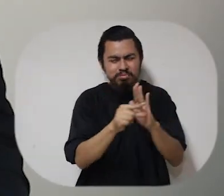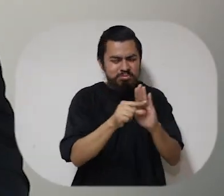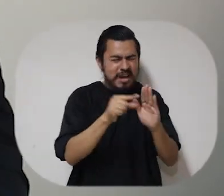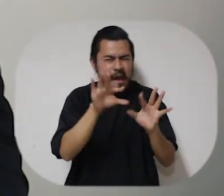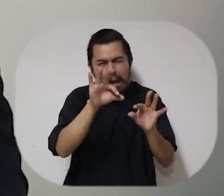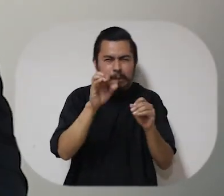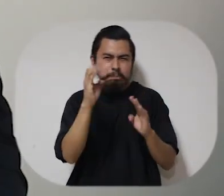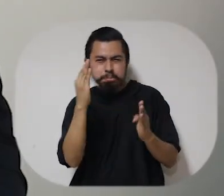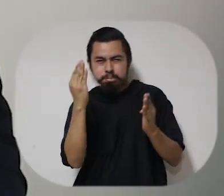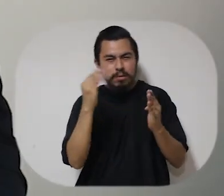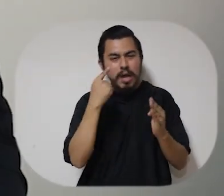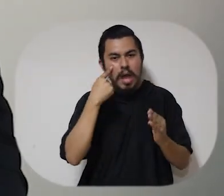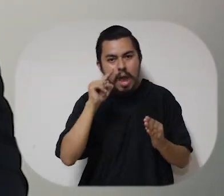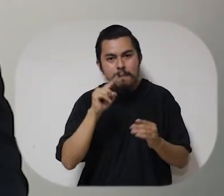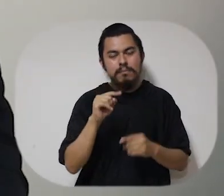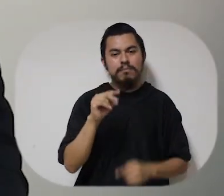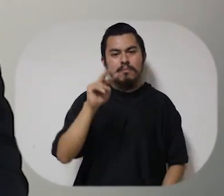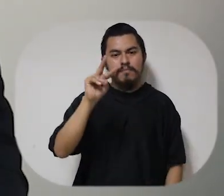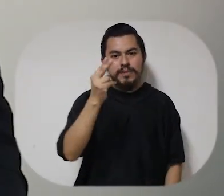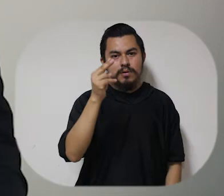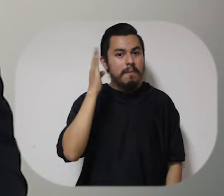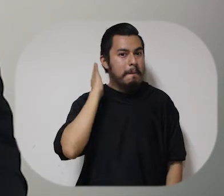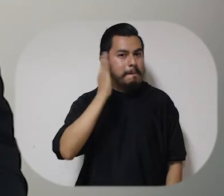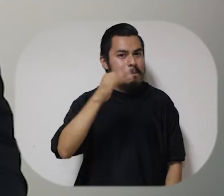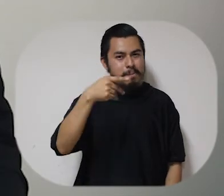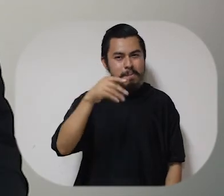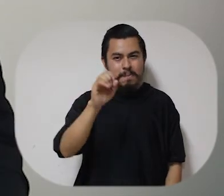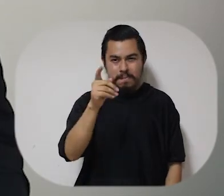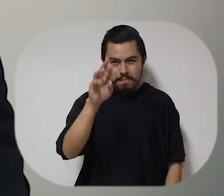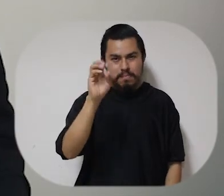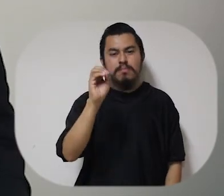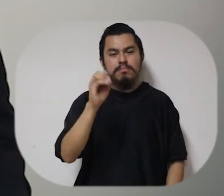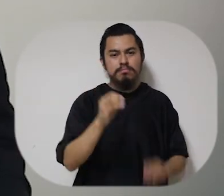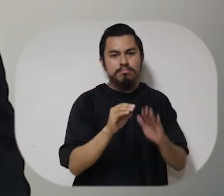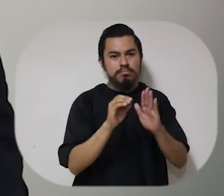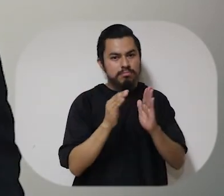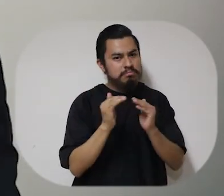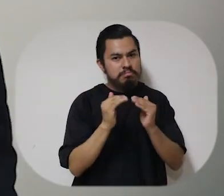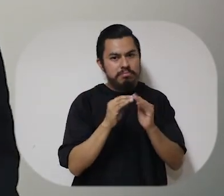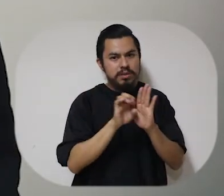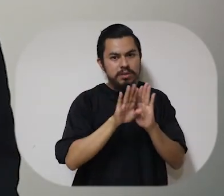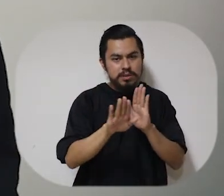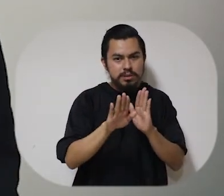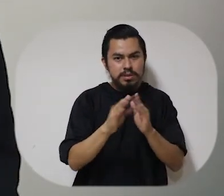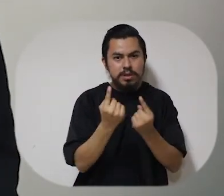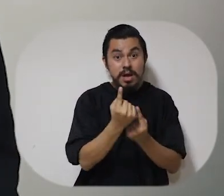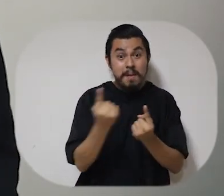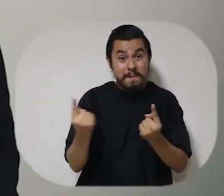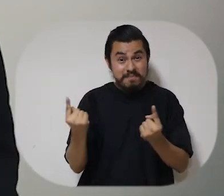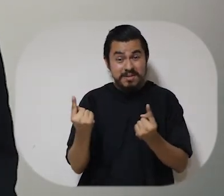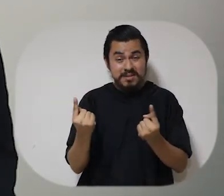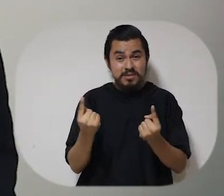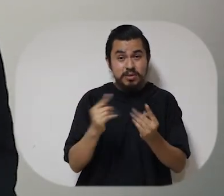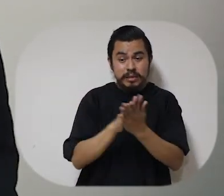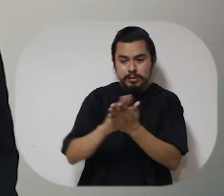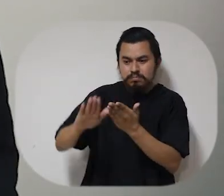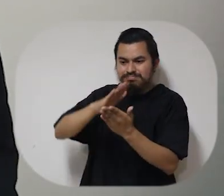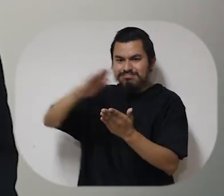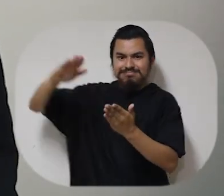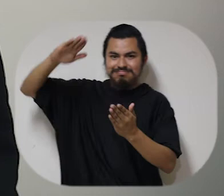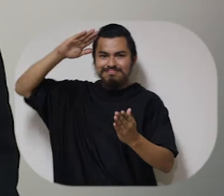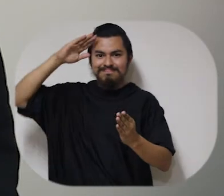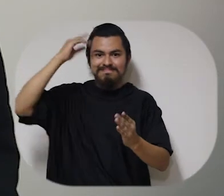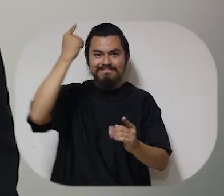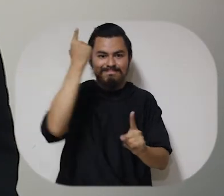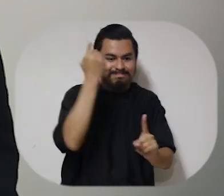Por ejemplo, en 2 de Pedro también nos dice que solo las personas inspiradas por el Espíritu Santo escribieron la